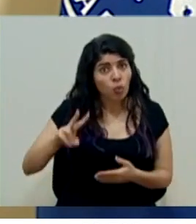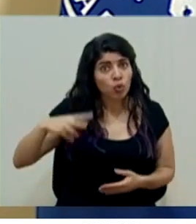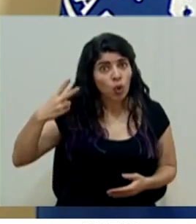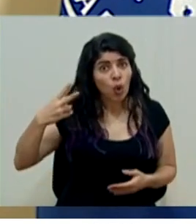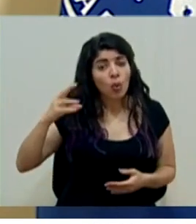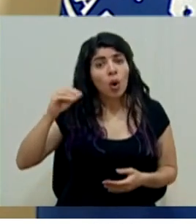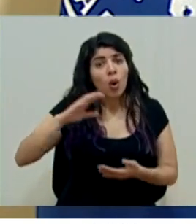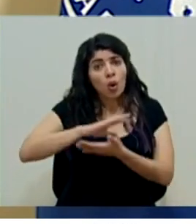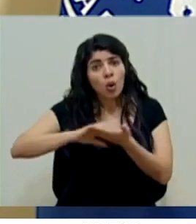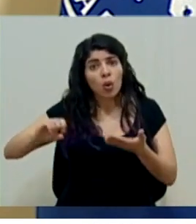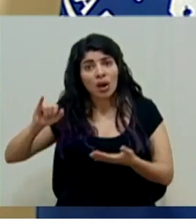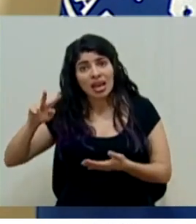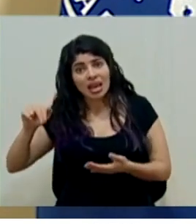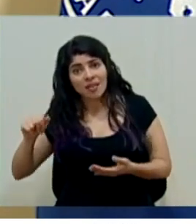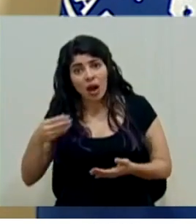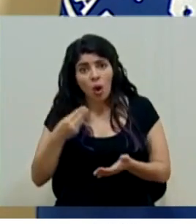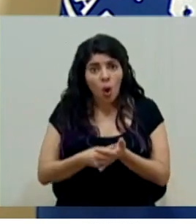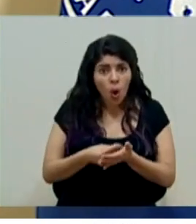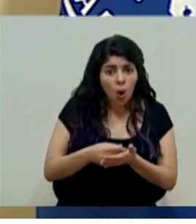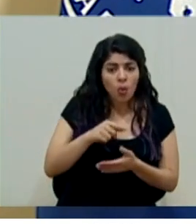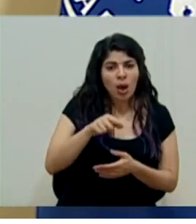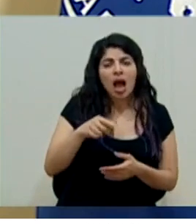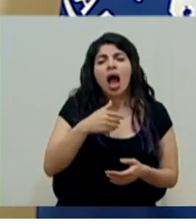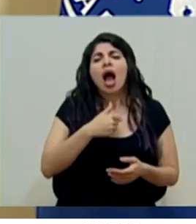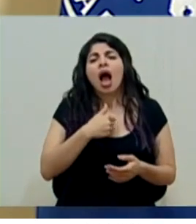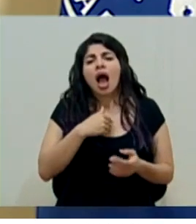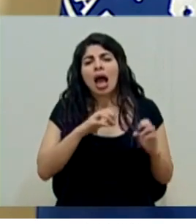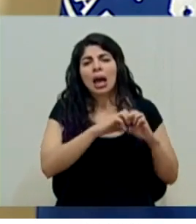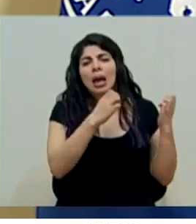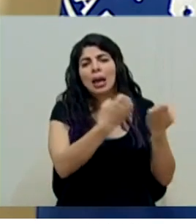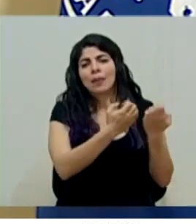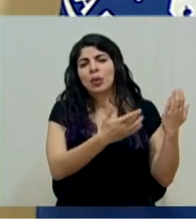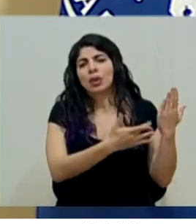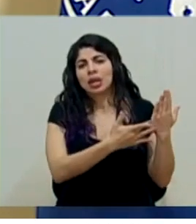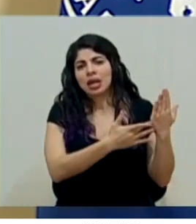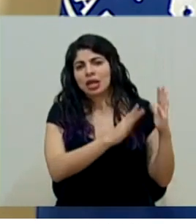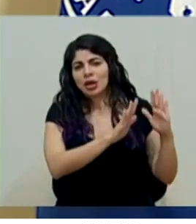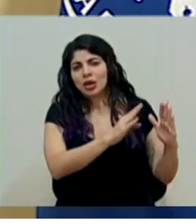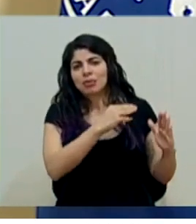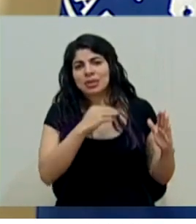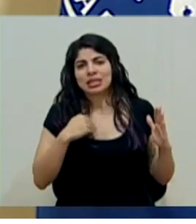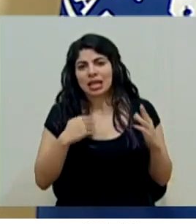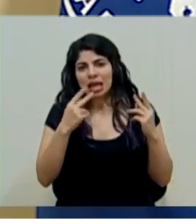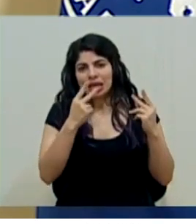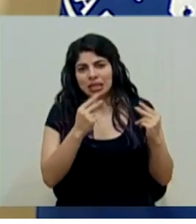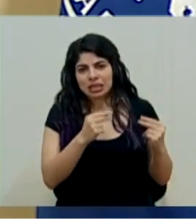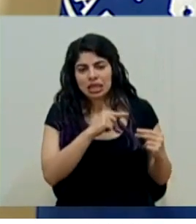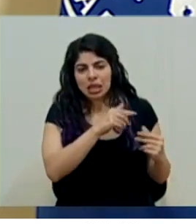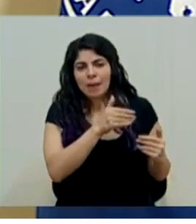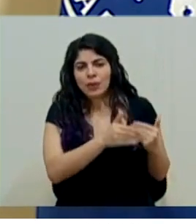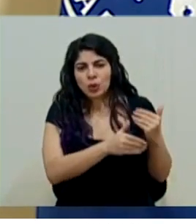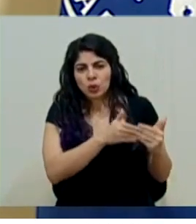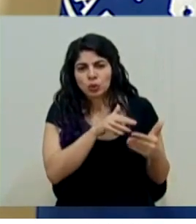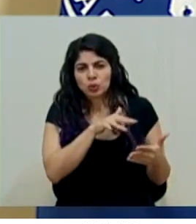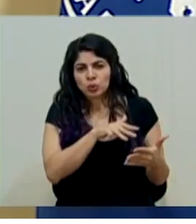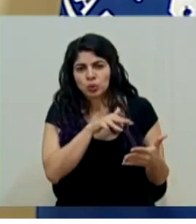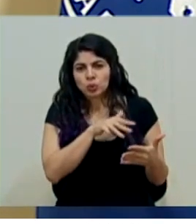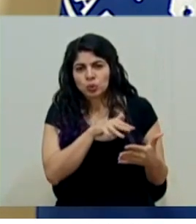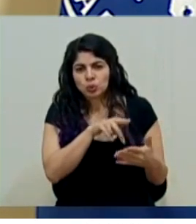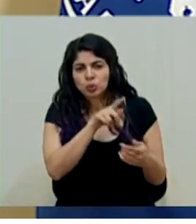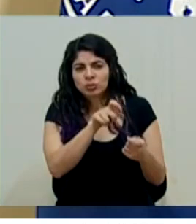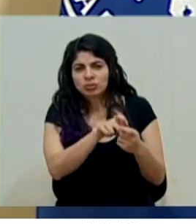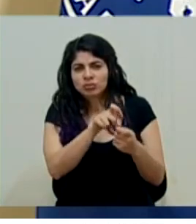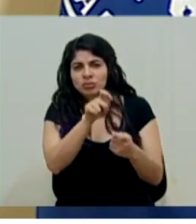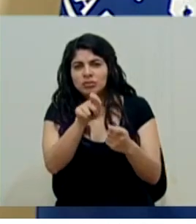hace una retención del IVA, que si eso se le cobra. Hay todo un equipo técnico en la parte de Hacienda que está en esos procesos. Pero